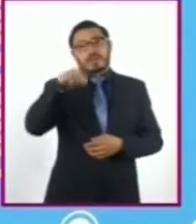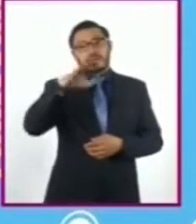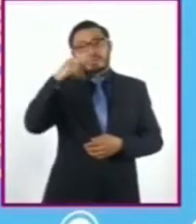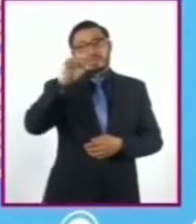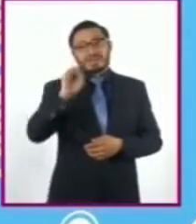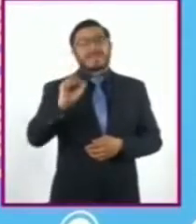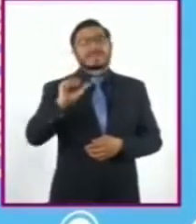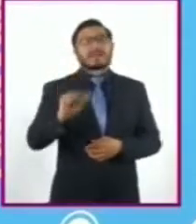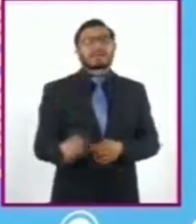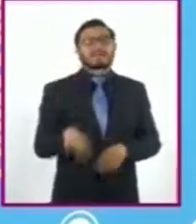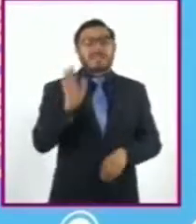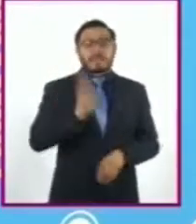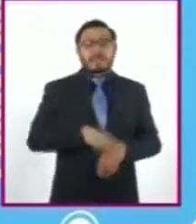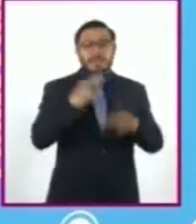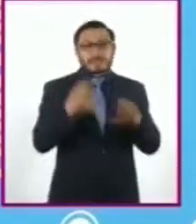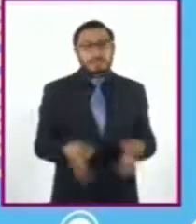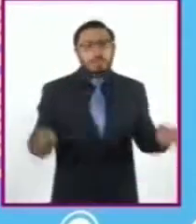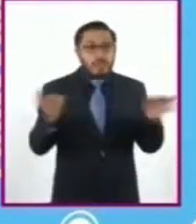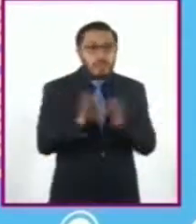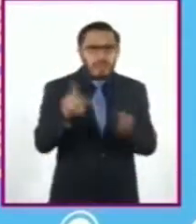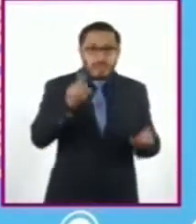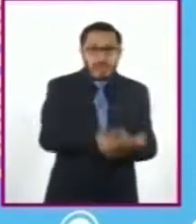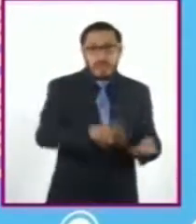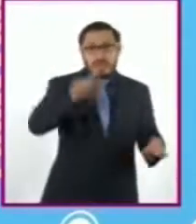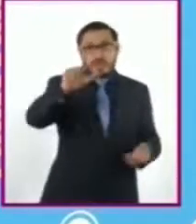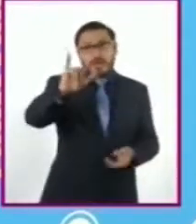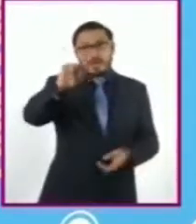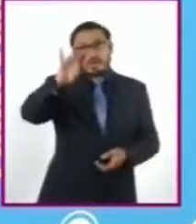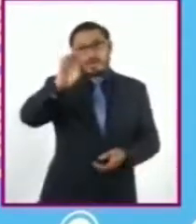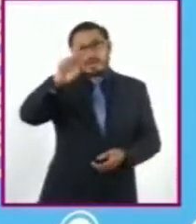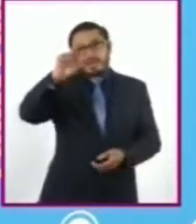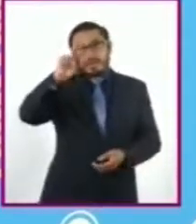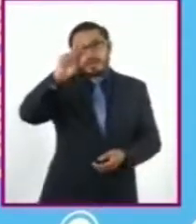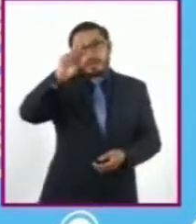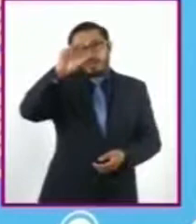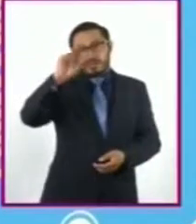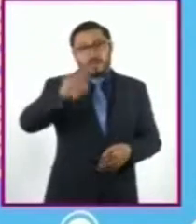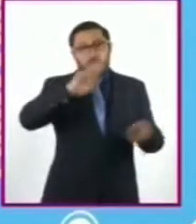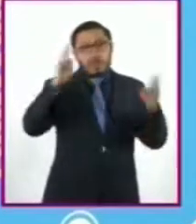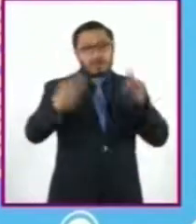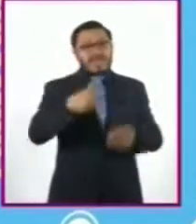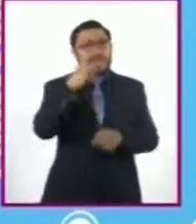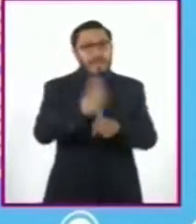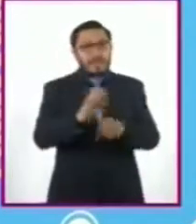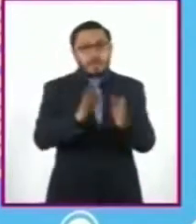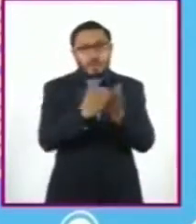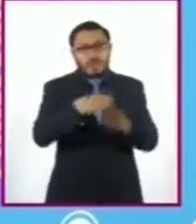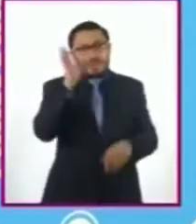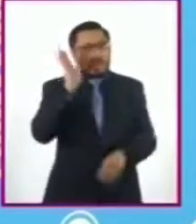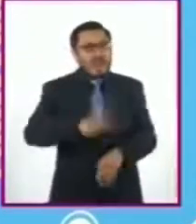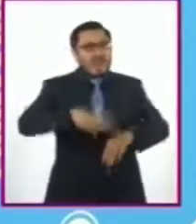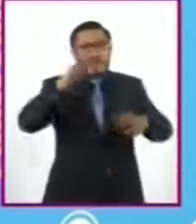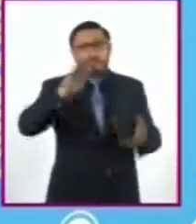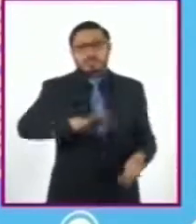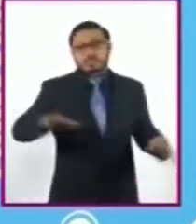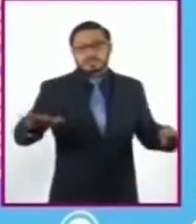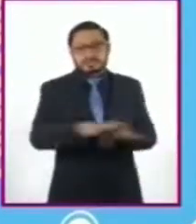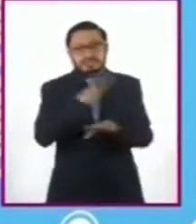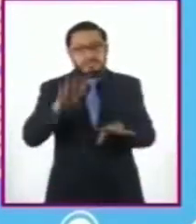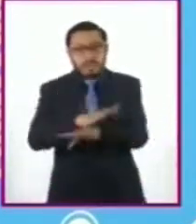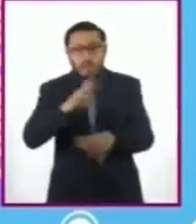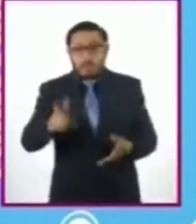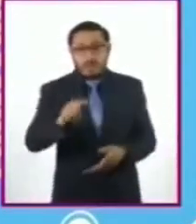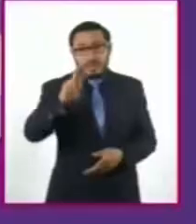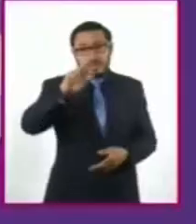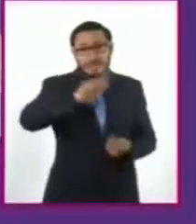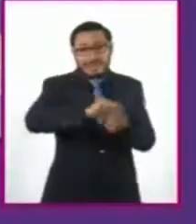la literatura universal y que ha sido el segundo libro más editado y traducido de la historia.